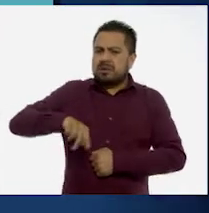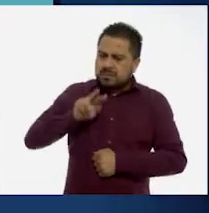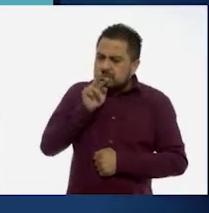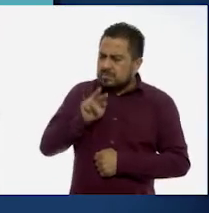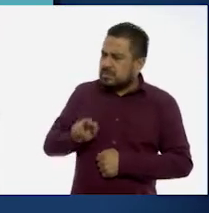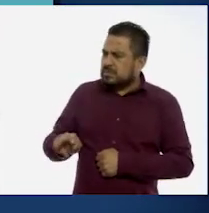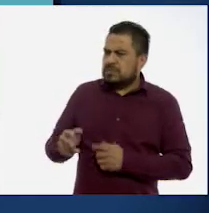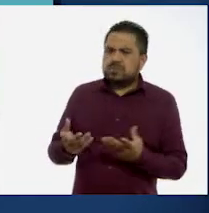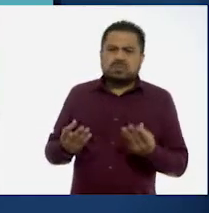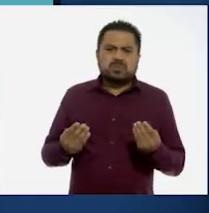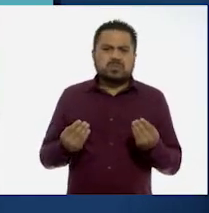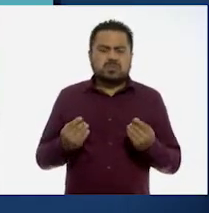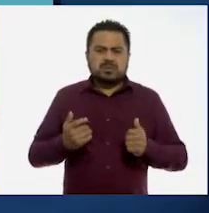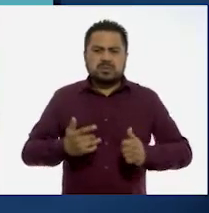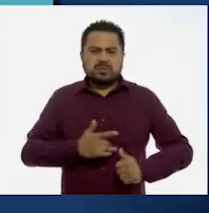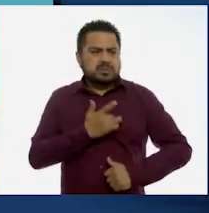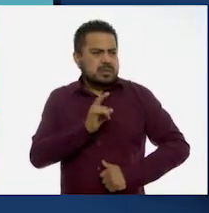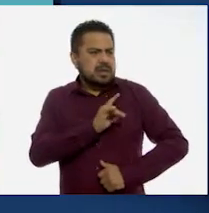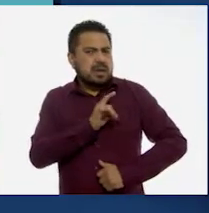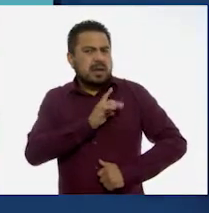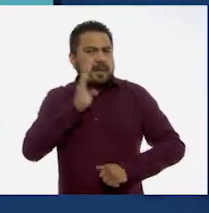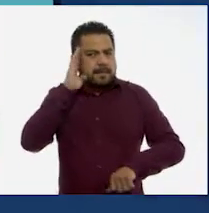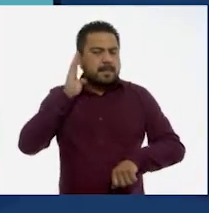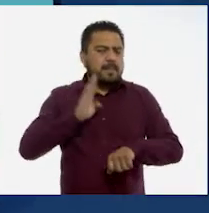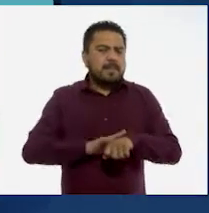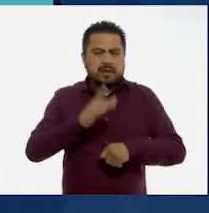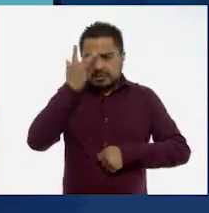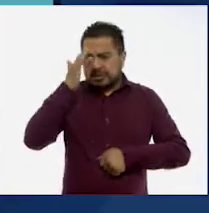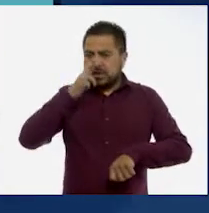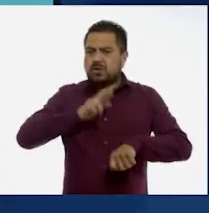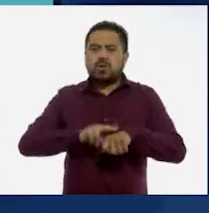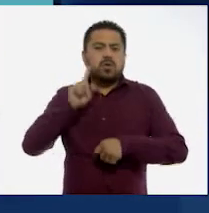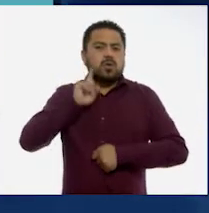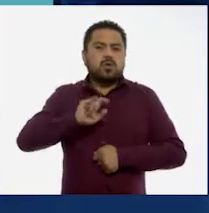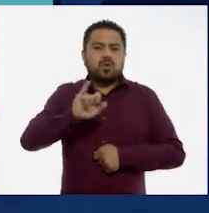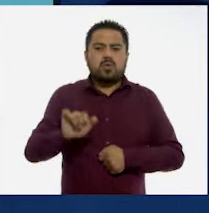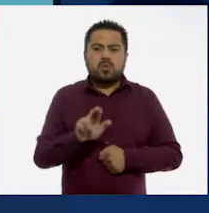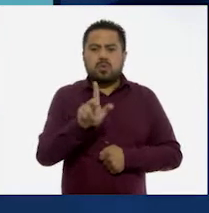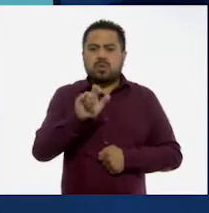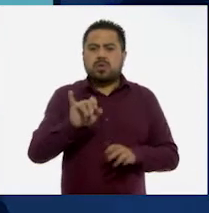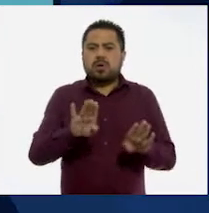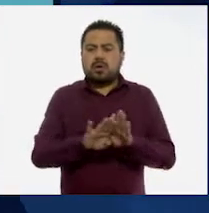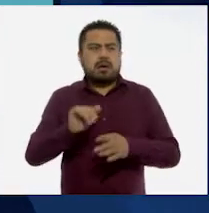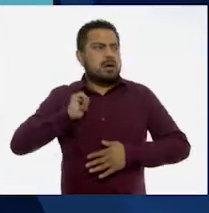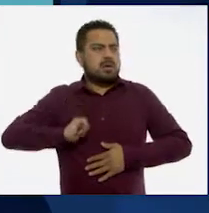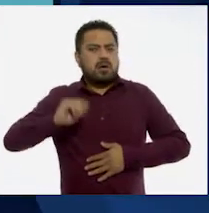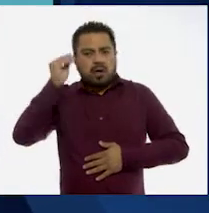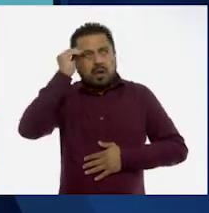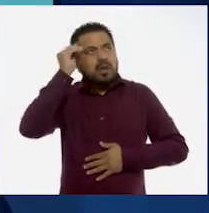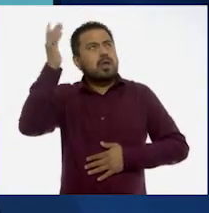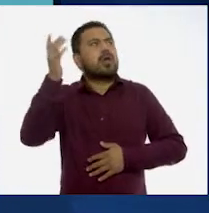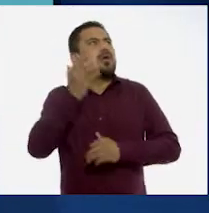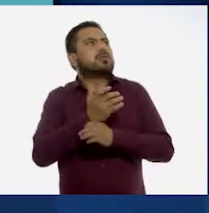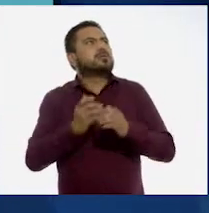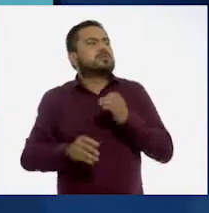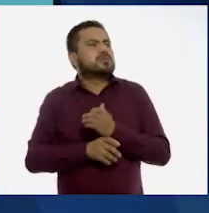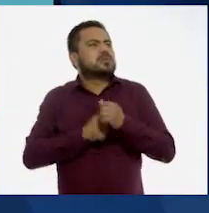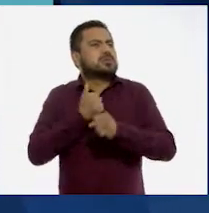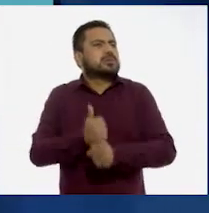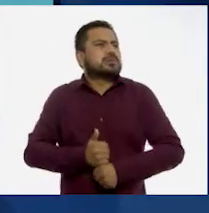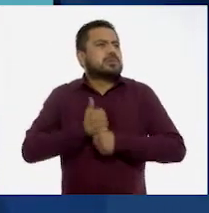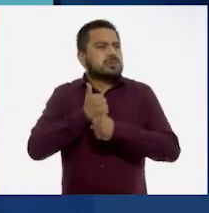con bastante alarma que la memoria de la señorita Julia no era como antes. Olvidaba cosas, sufría